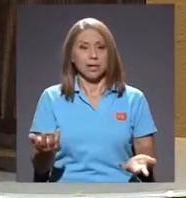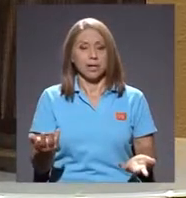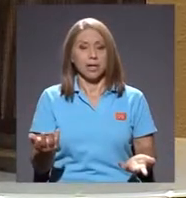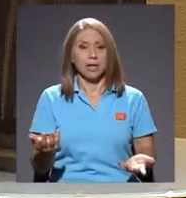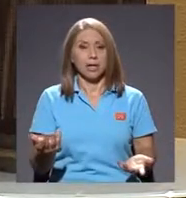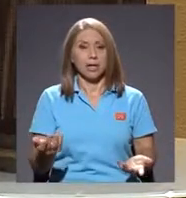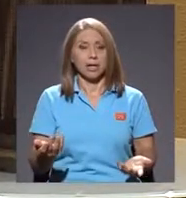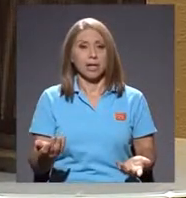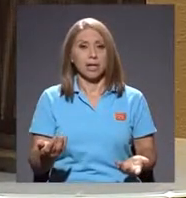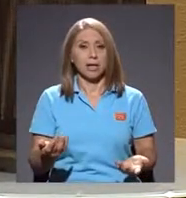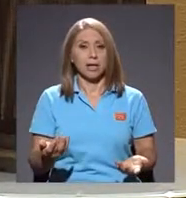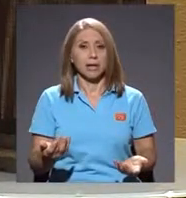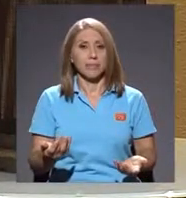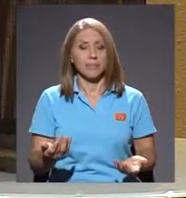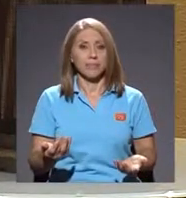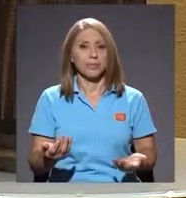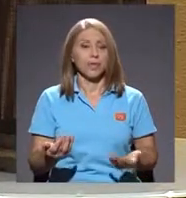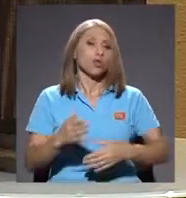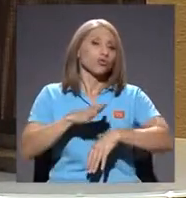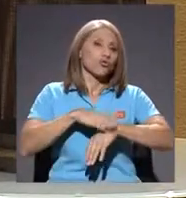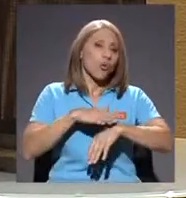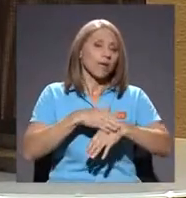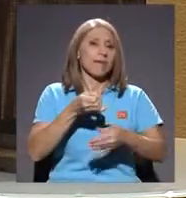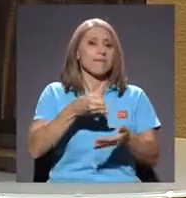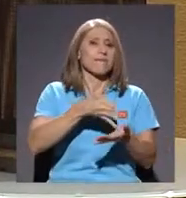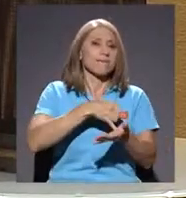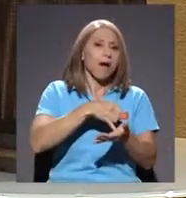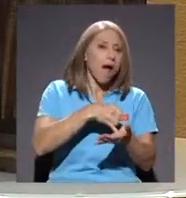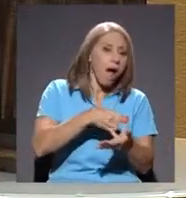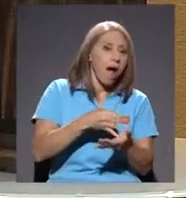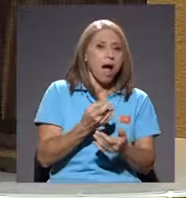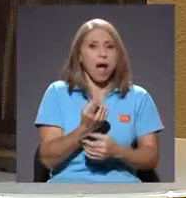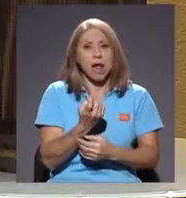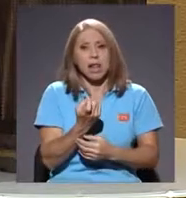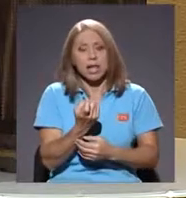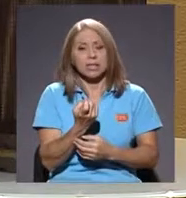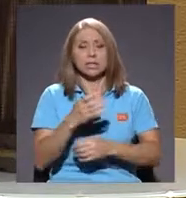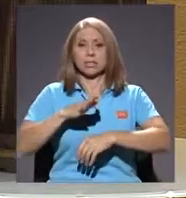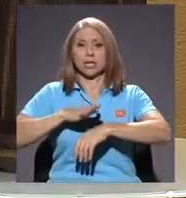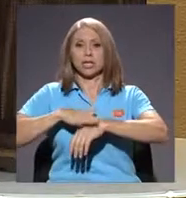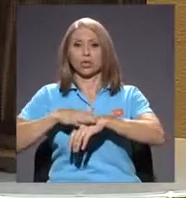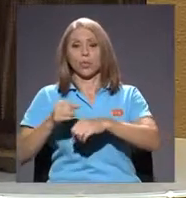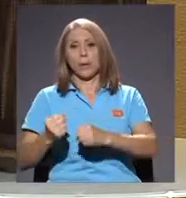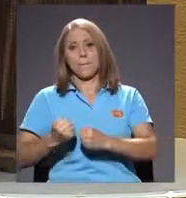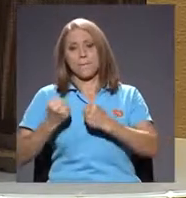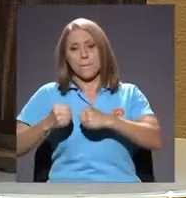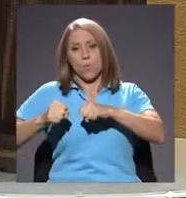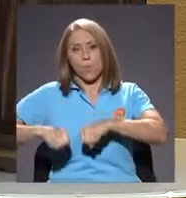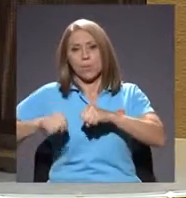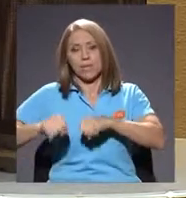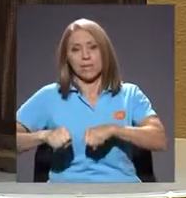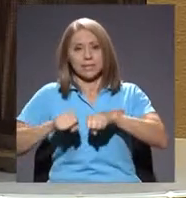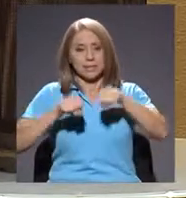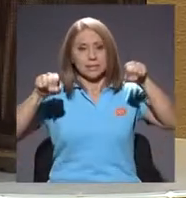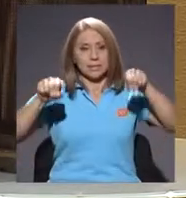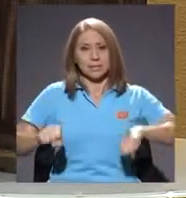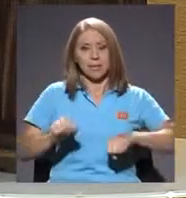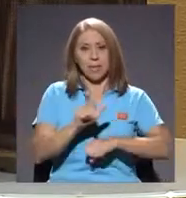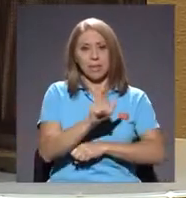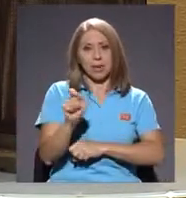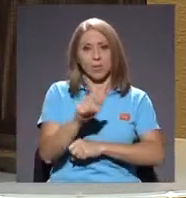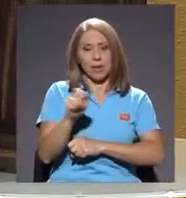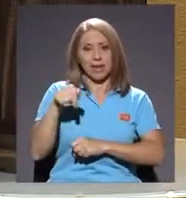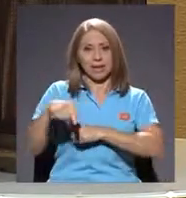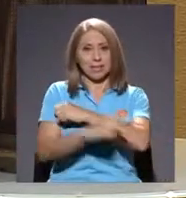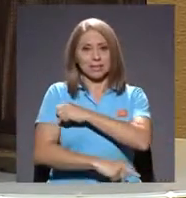no falencias y potencias de el régimen de jubilación de este país será de